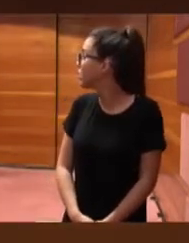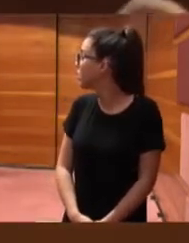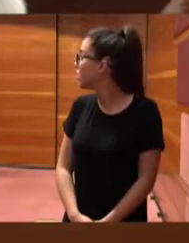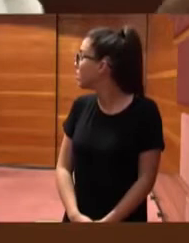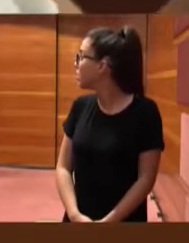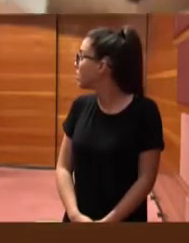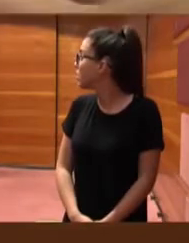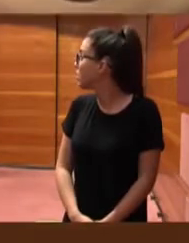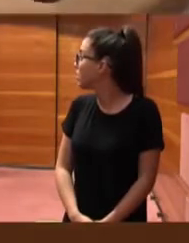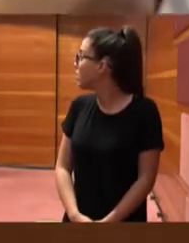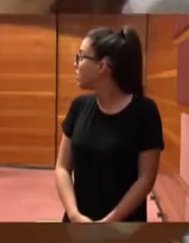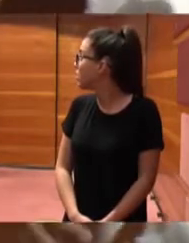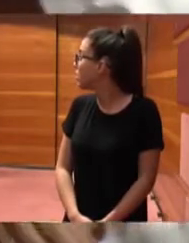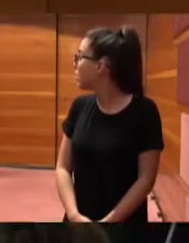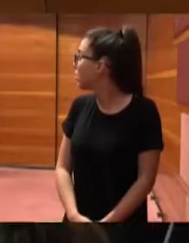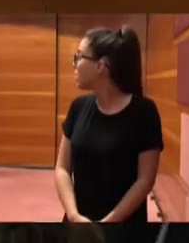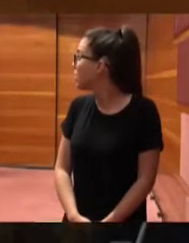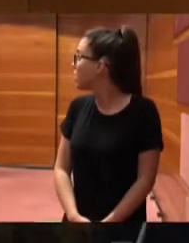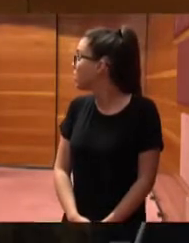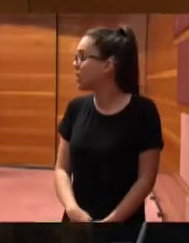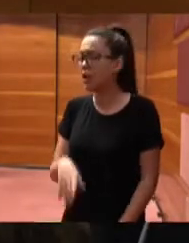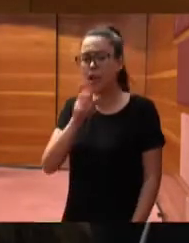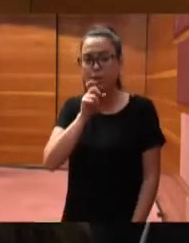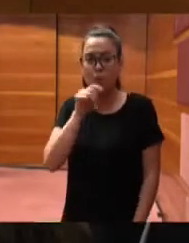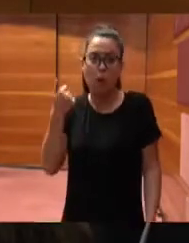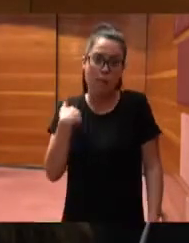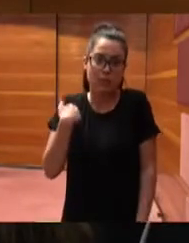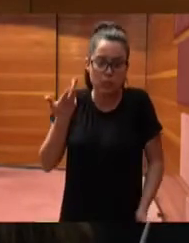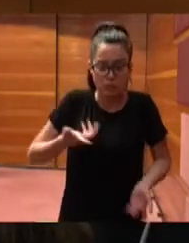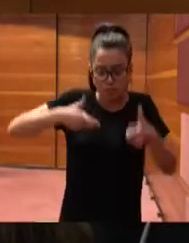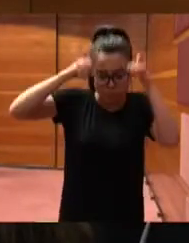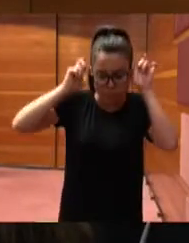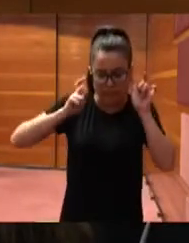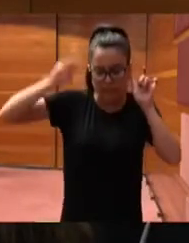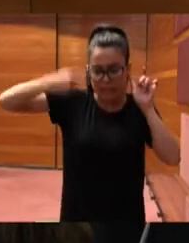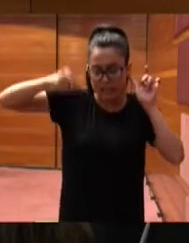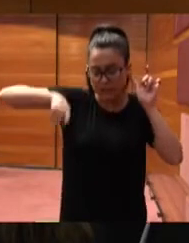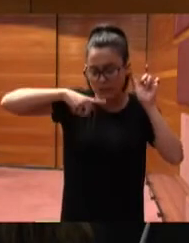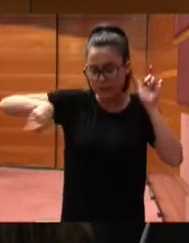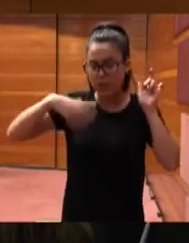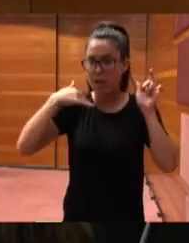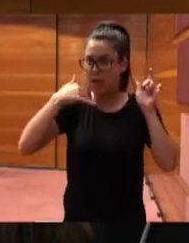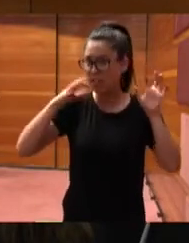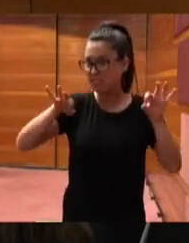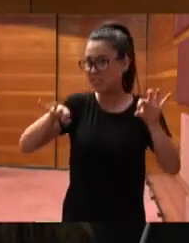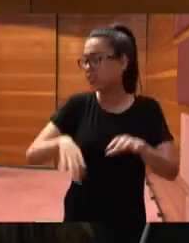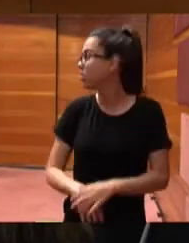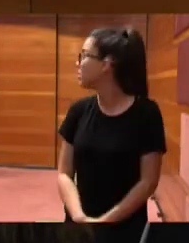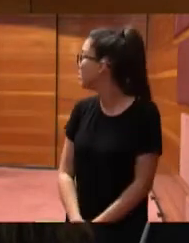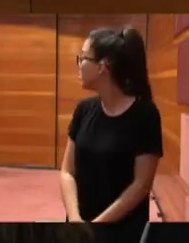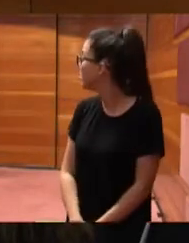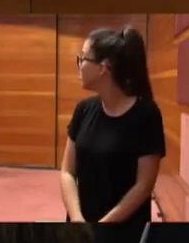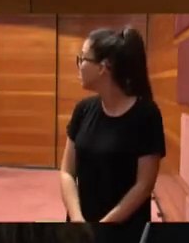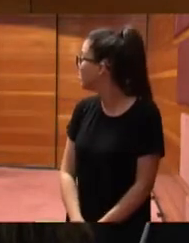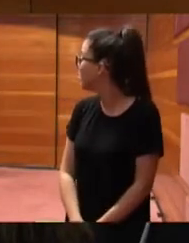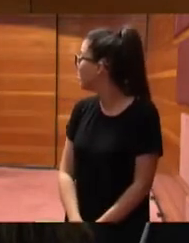sabes? Espérate. ¿De qué bravo va? Pues a ver si soy capaz yo, ¿eh? ¿Algo así? No, creo que no, pero bueno. Uy,